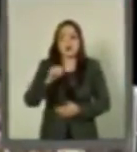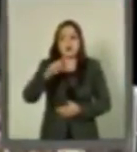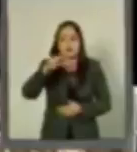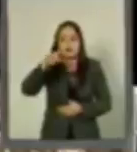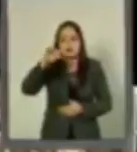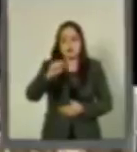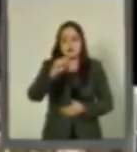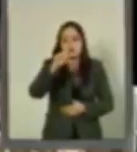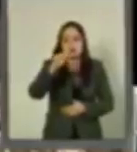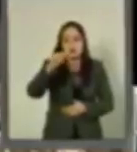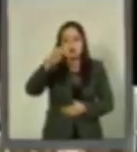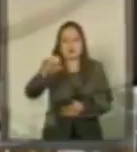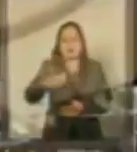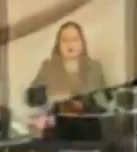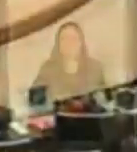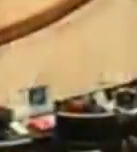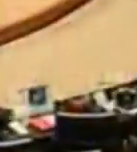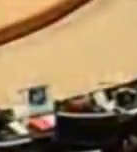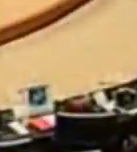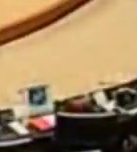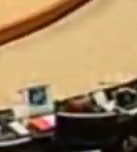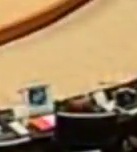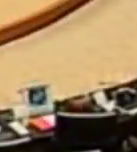Carlos Puente.